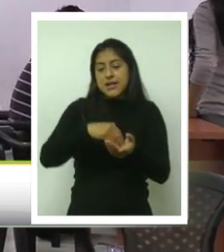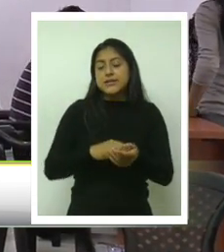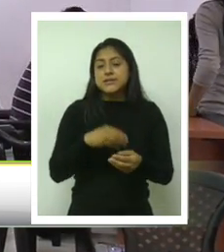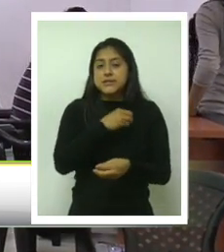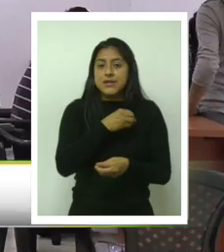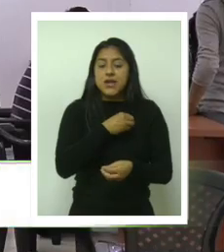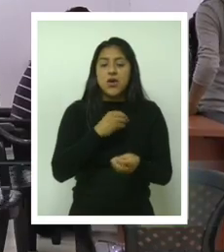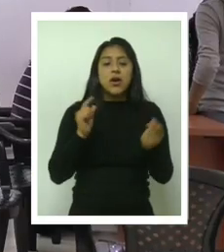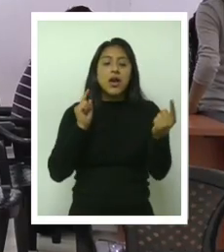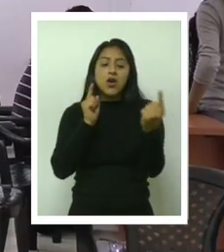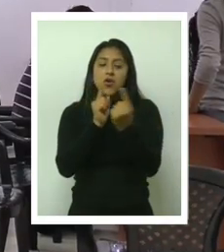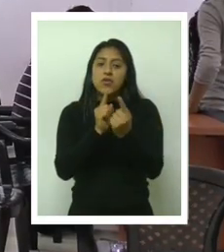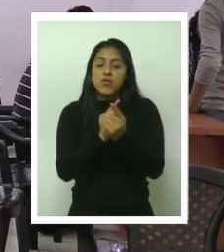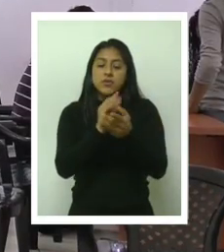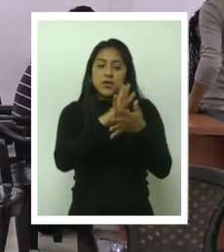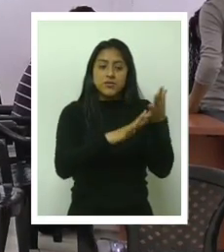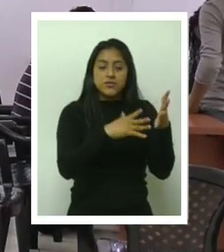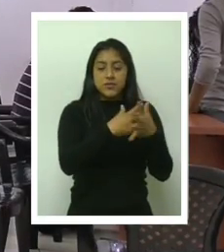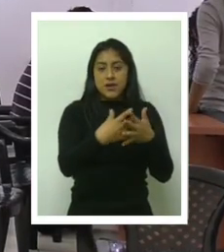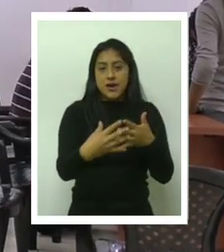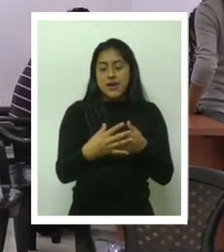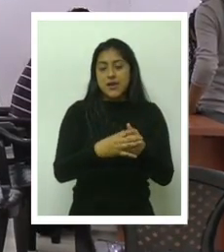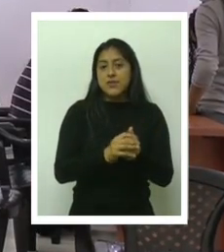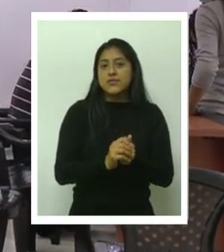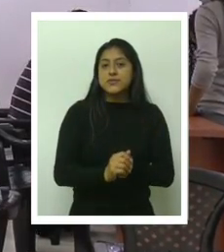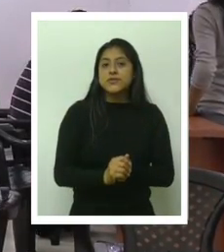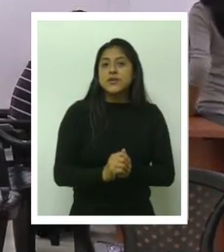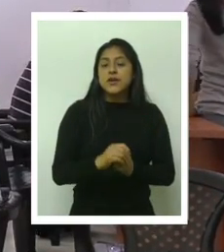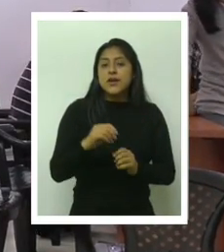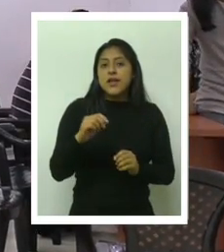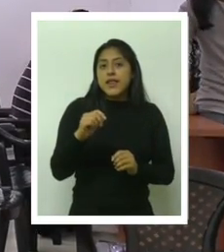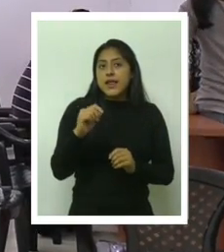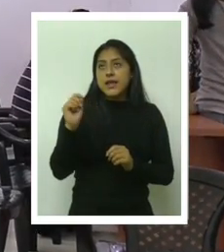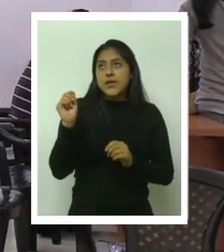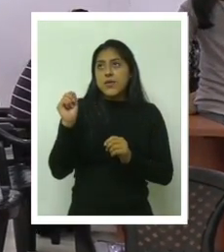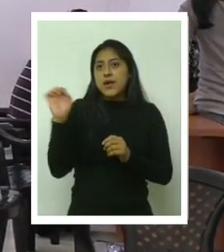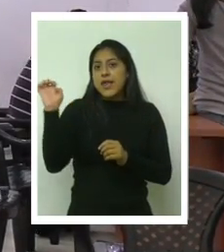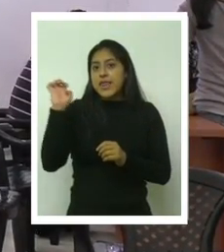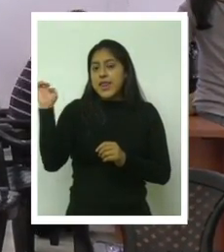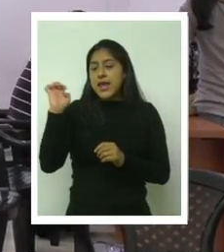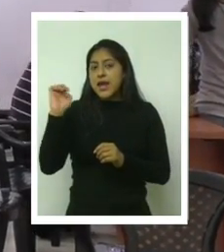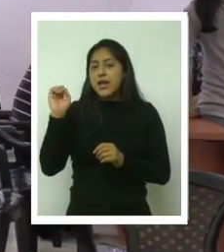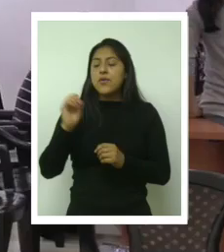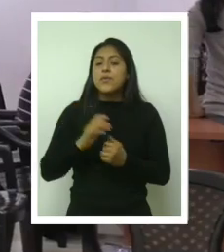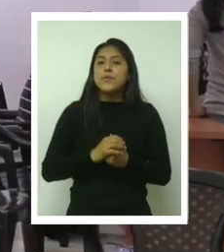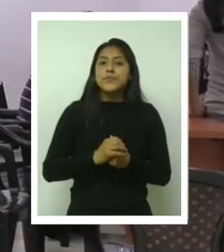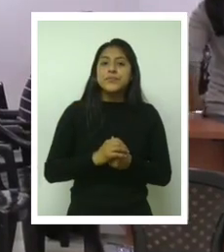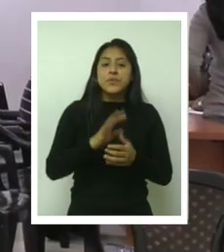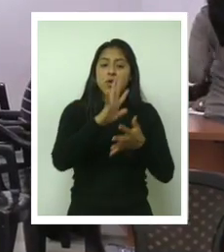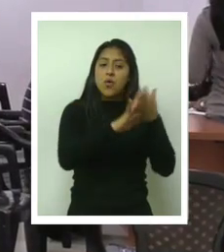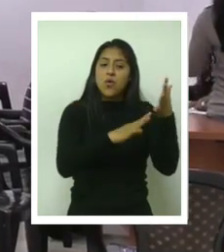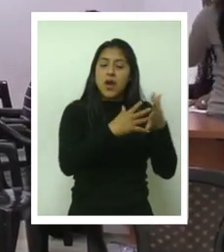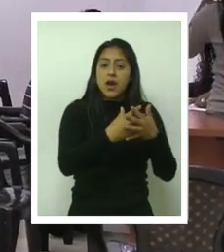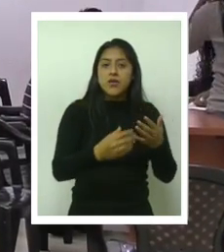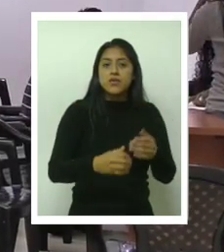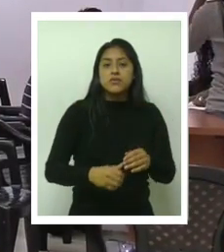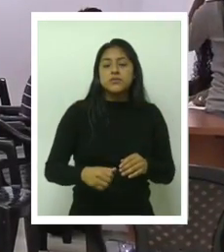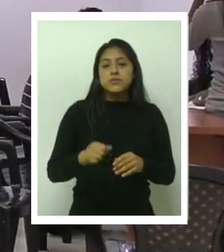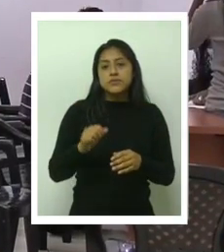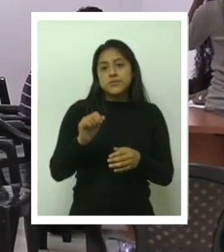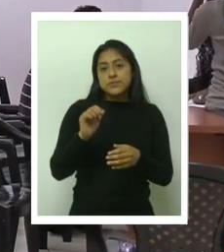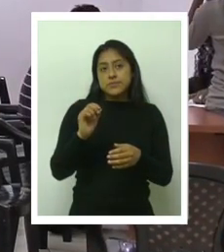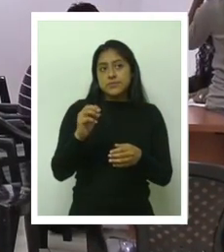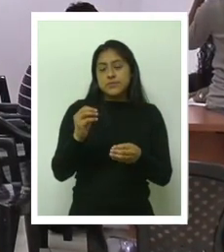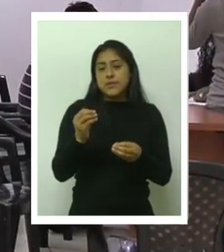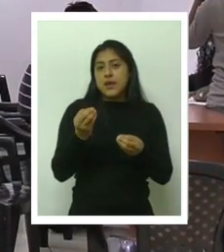atención especiales que se encuentran habilitados durante esta época de alta demanda en el RENAP. ¿A qué llamamos horarios de alta